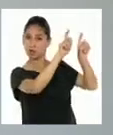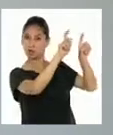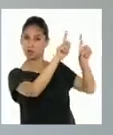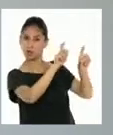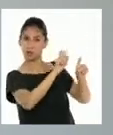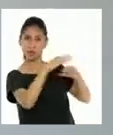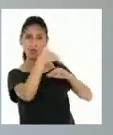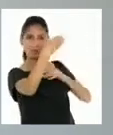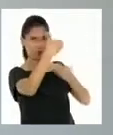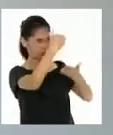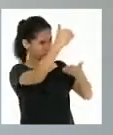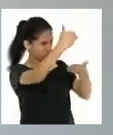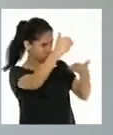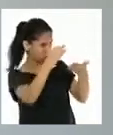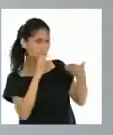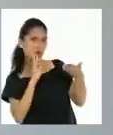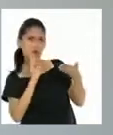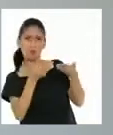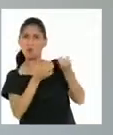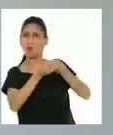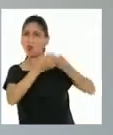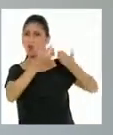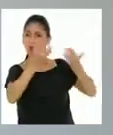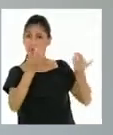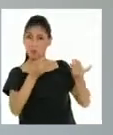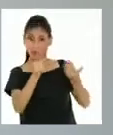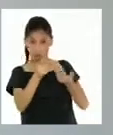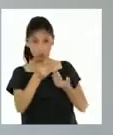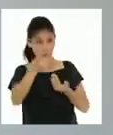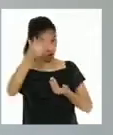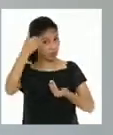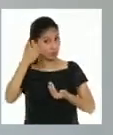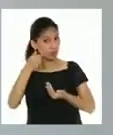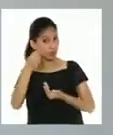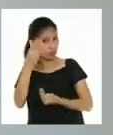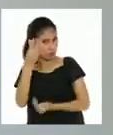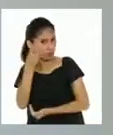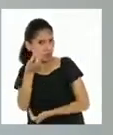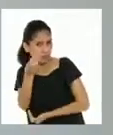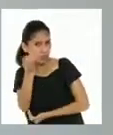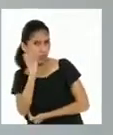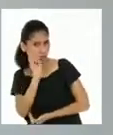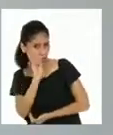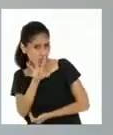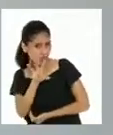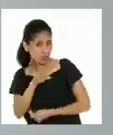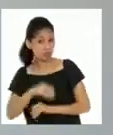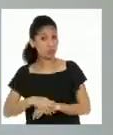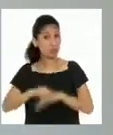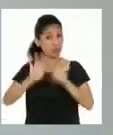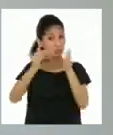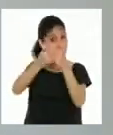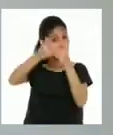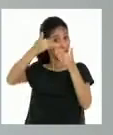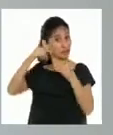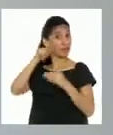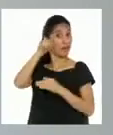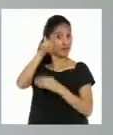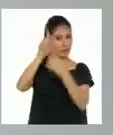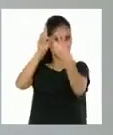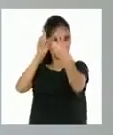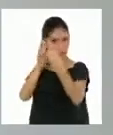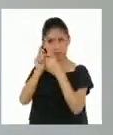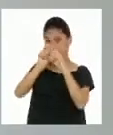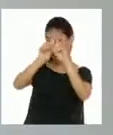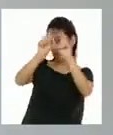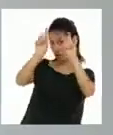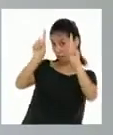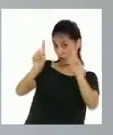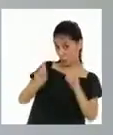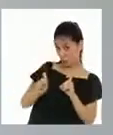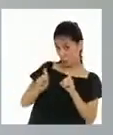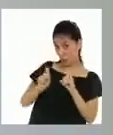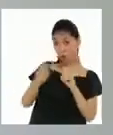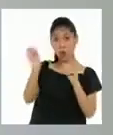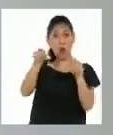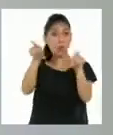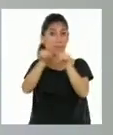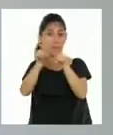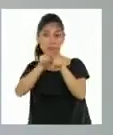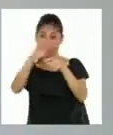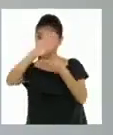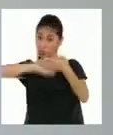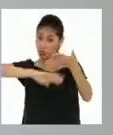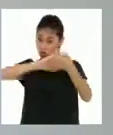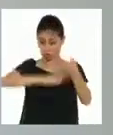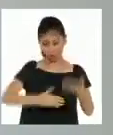sobre las etapas de investigación estadística? ¿Alguna vez te han entrevistado o has llenado un cuestionario para una encuesta?